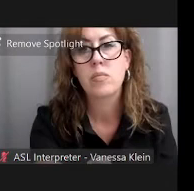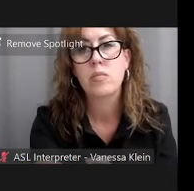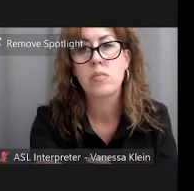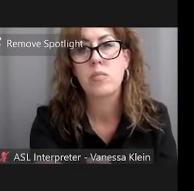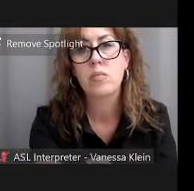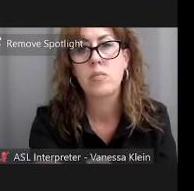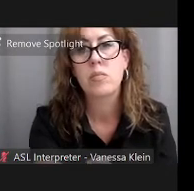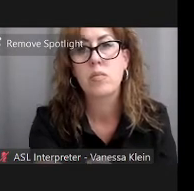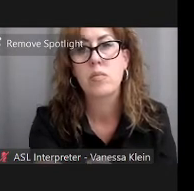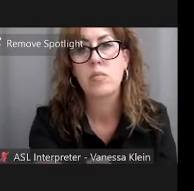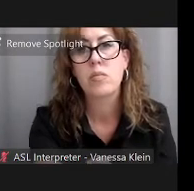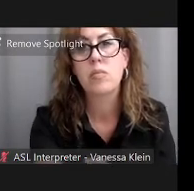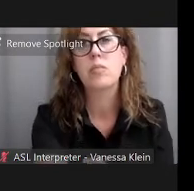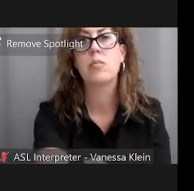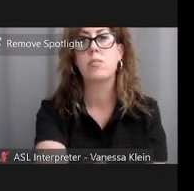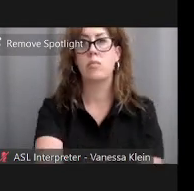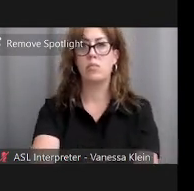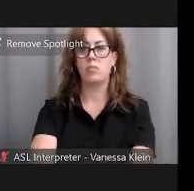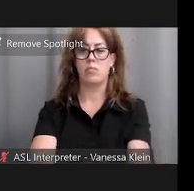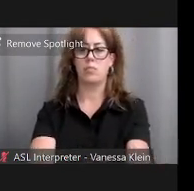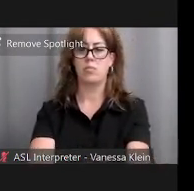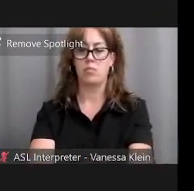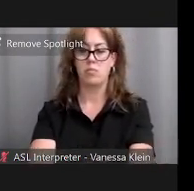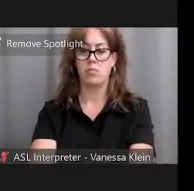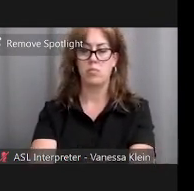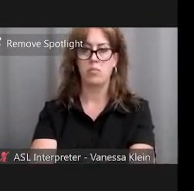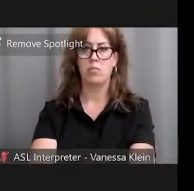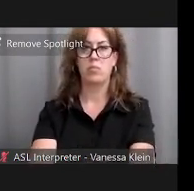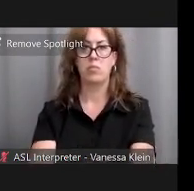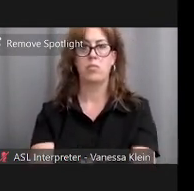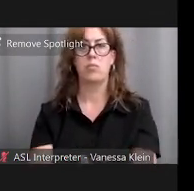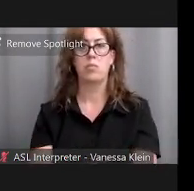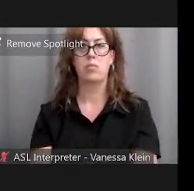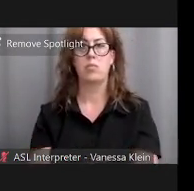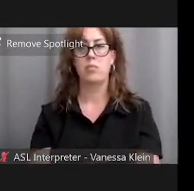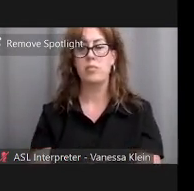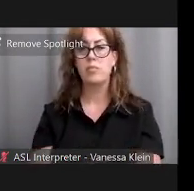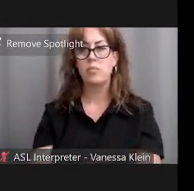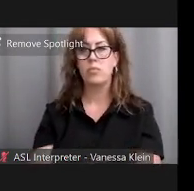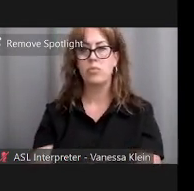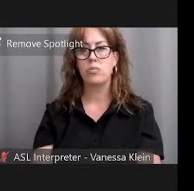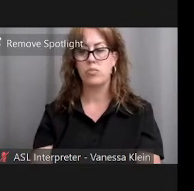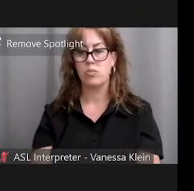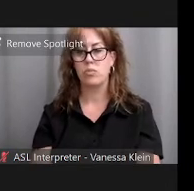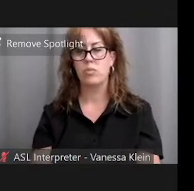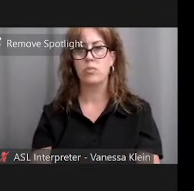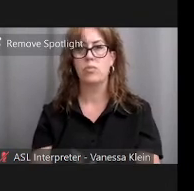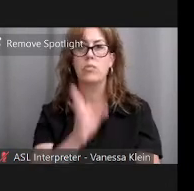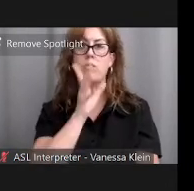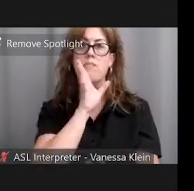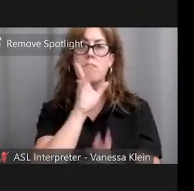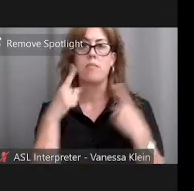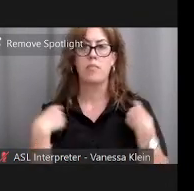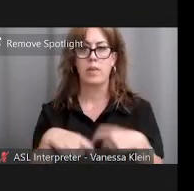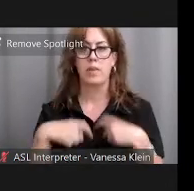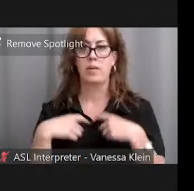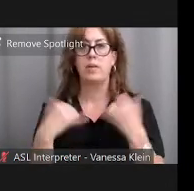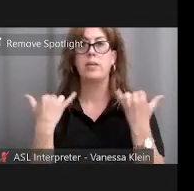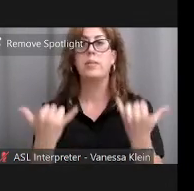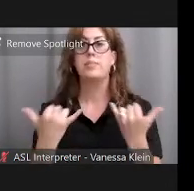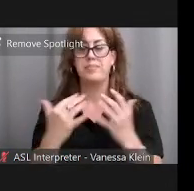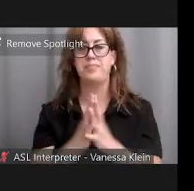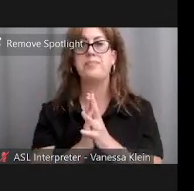integramos conversaciones, nosotros llamamos cabildos, esas conversaciones necesarias e importantes